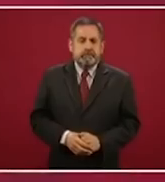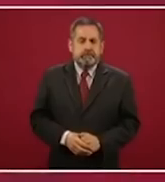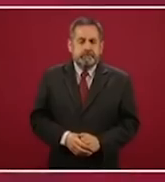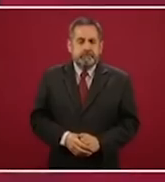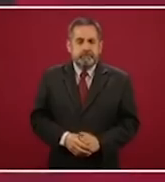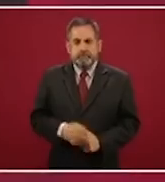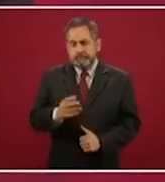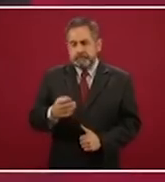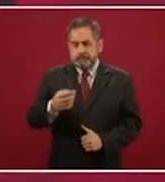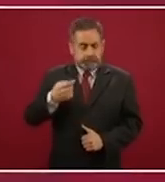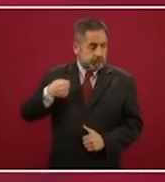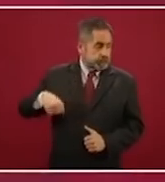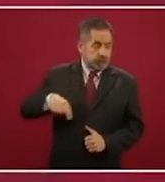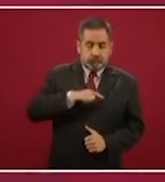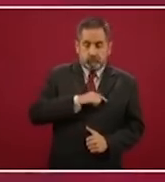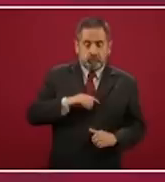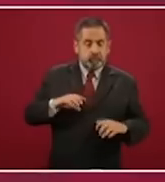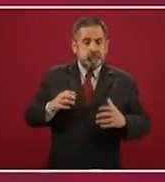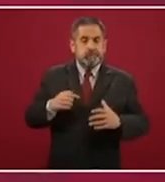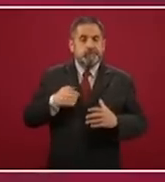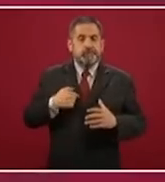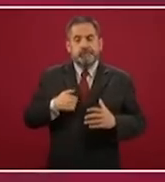nosotros estamos